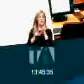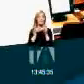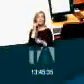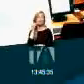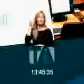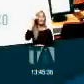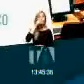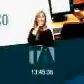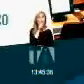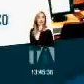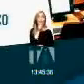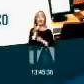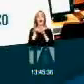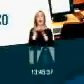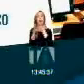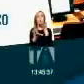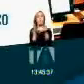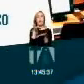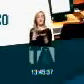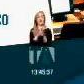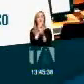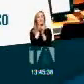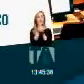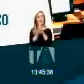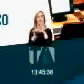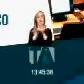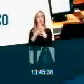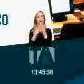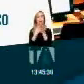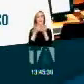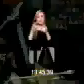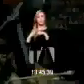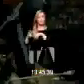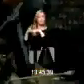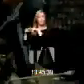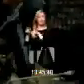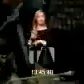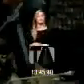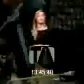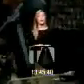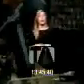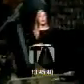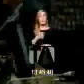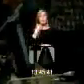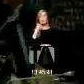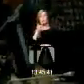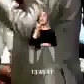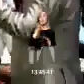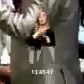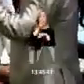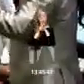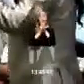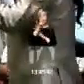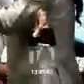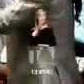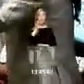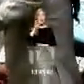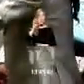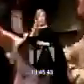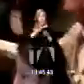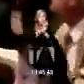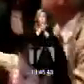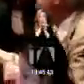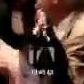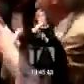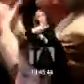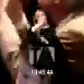Mayores, el Código de Comercio, las reformas al Código Integral Penal, entre otras. Sin embargo, consideran que para el 2020 las reformas